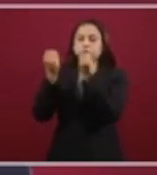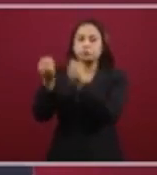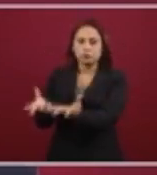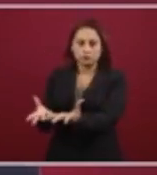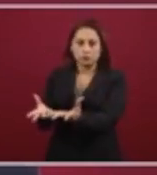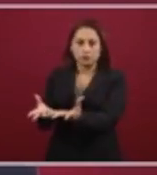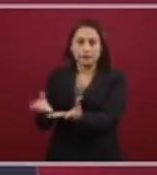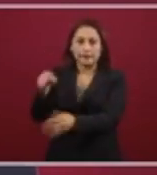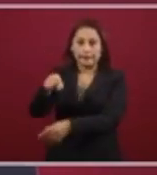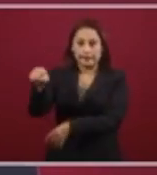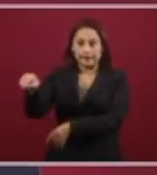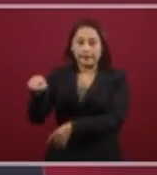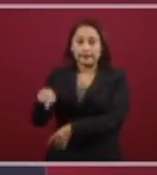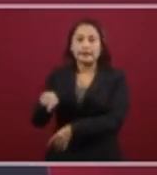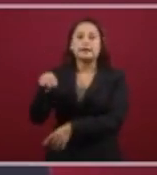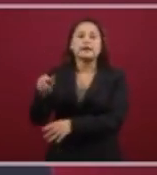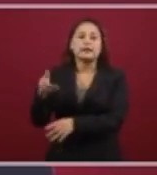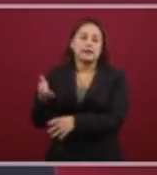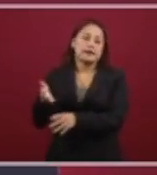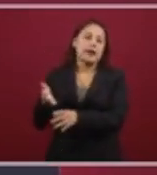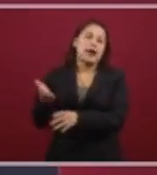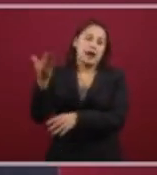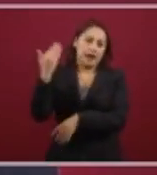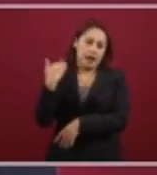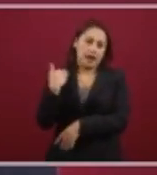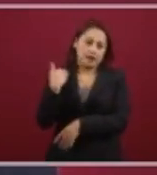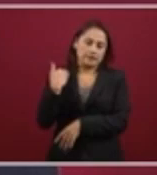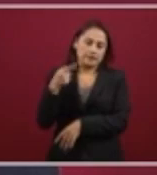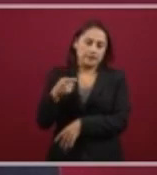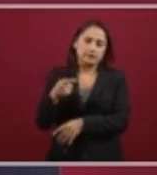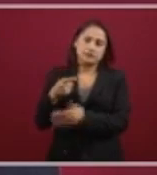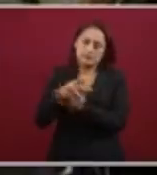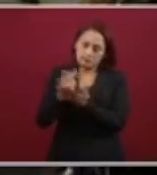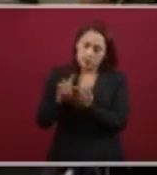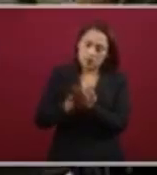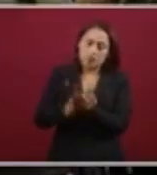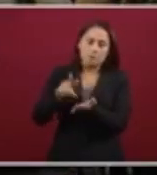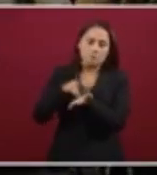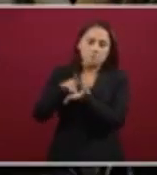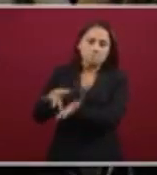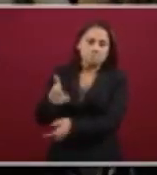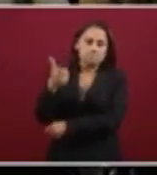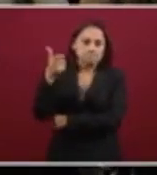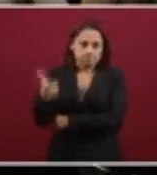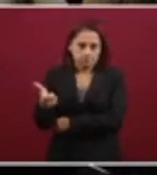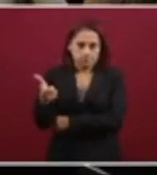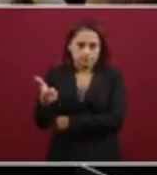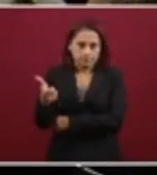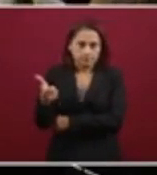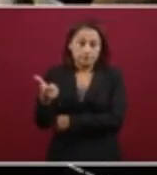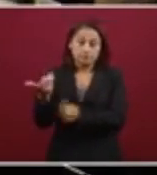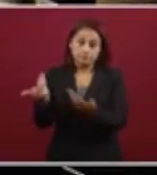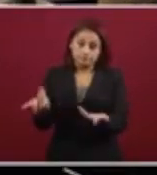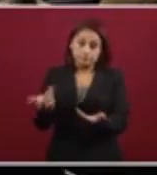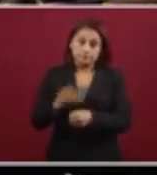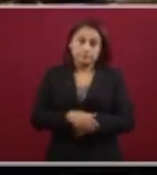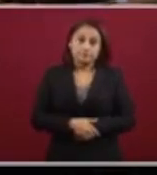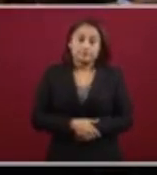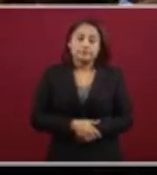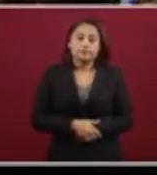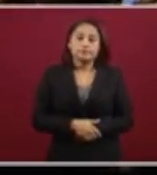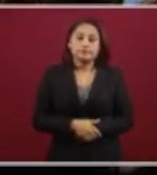los fertilizantes en estos municipios. Y vamos